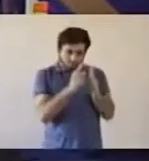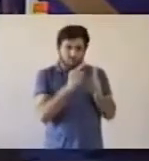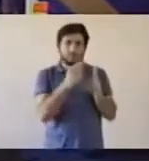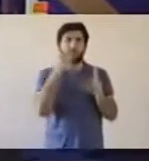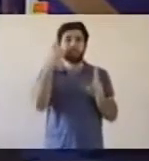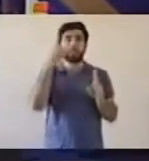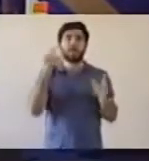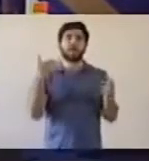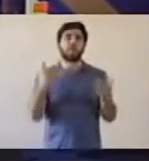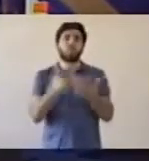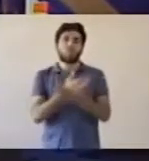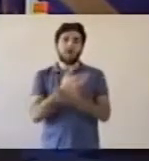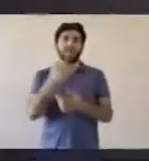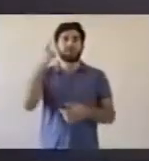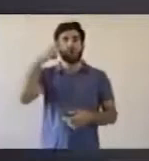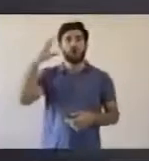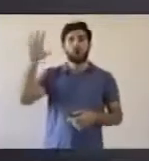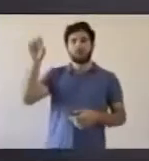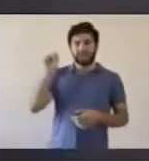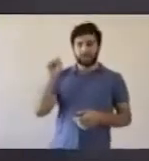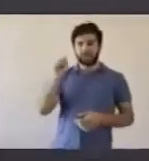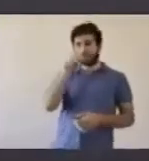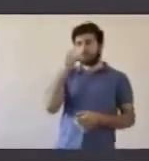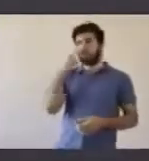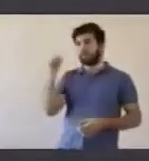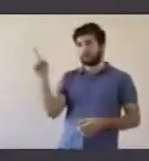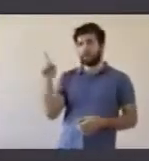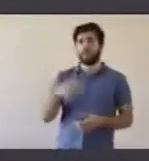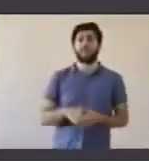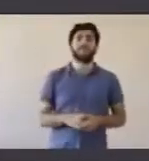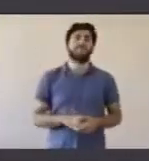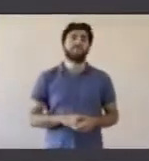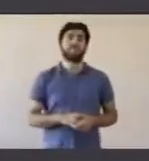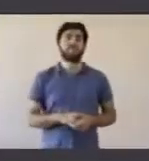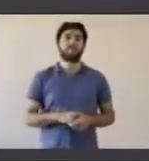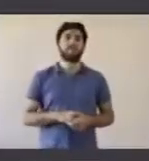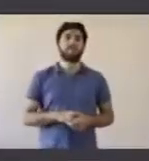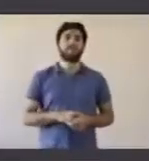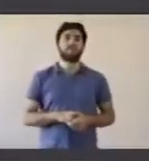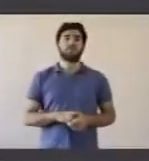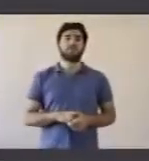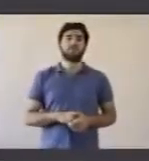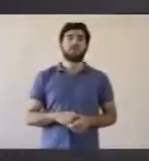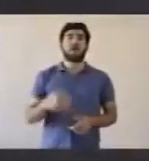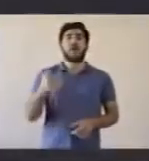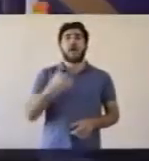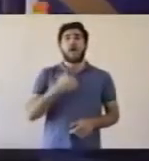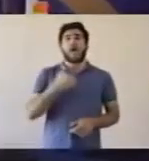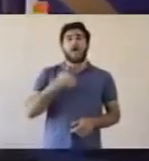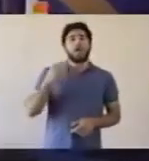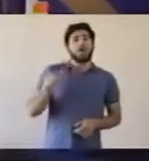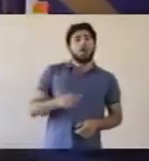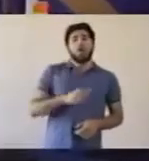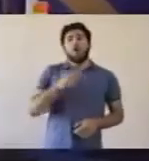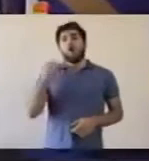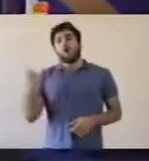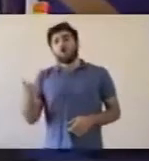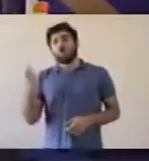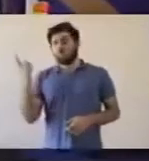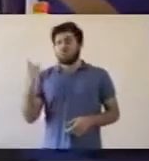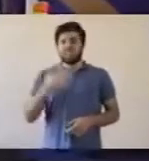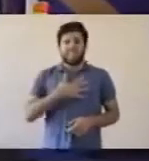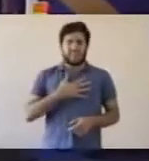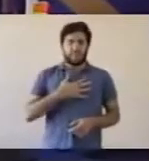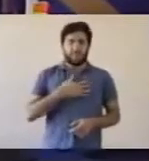hacer nuevos conceptos. También podemos ver que hay afijos. En los afijos nos dice que